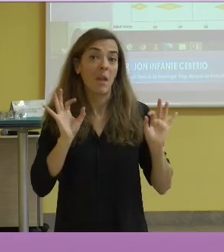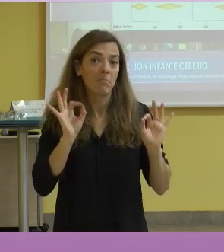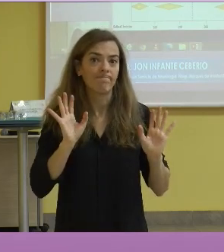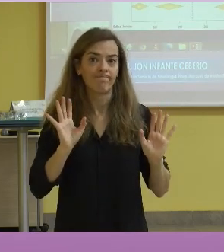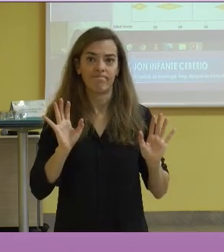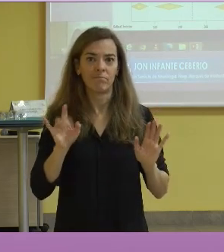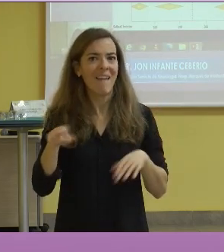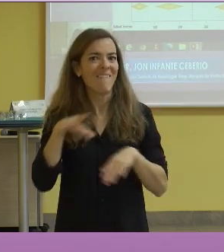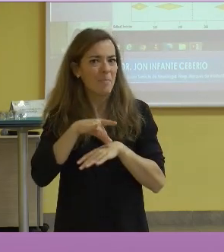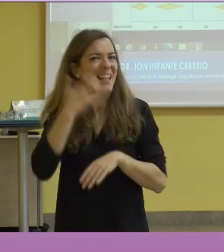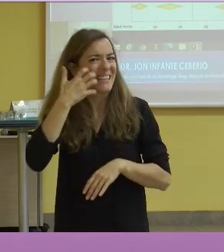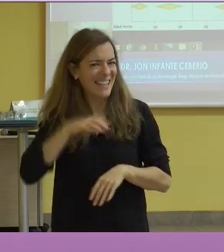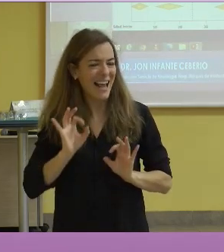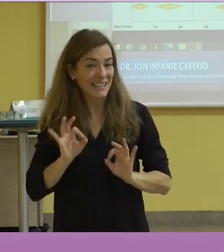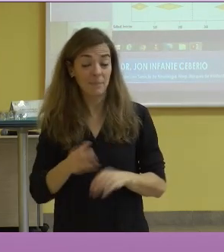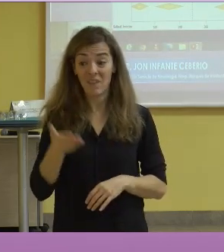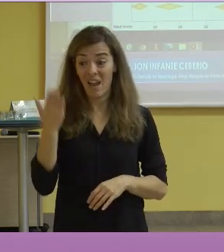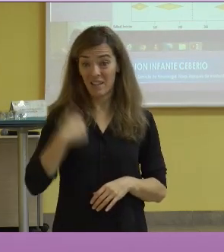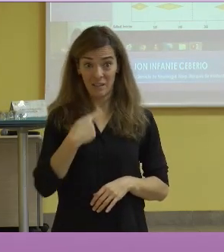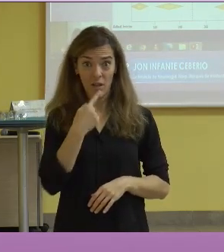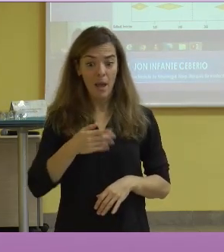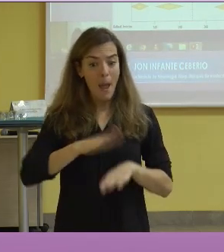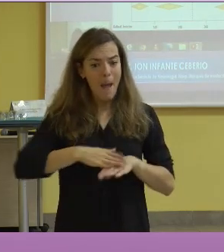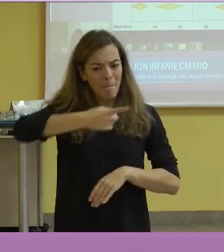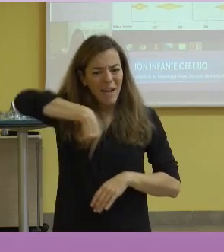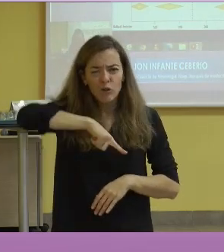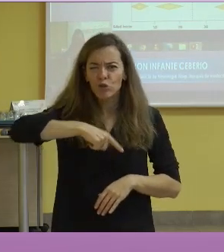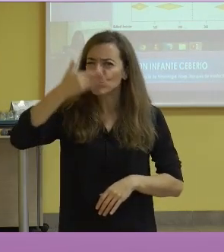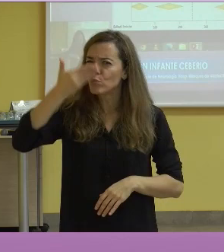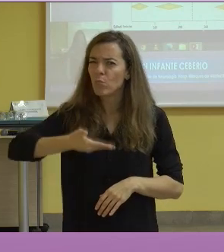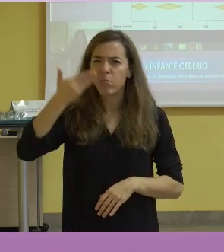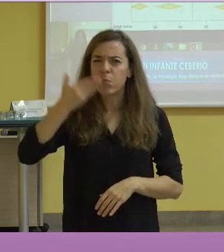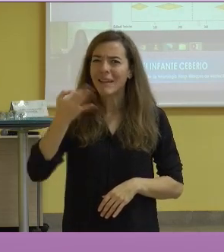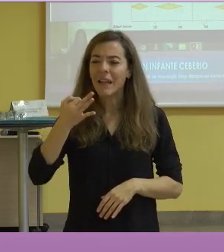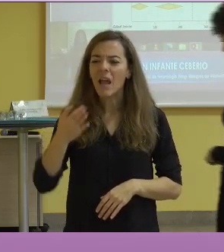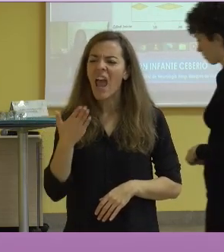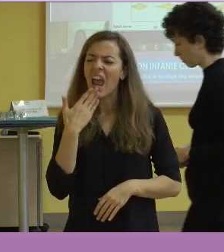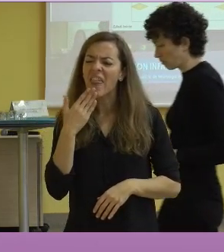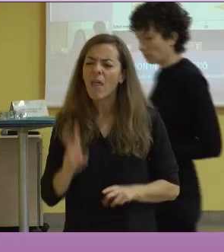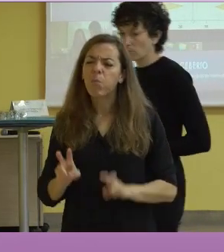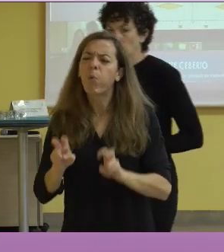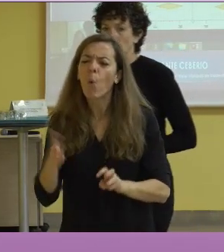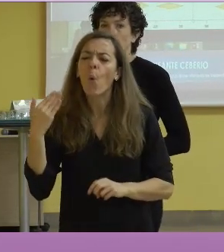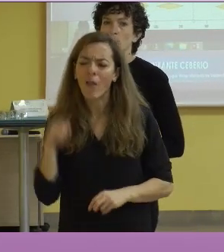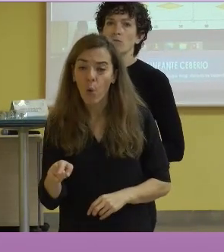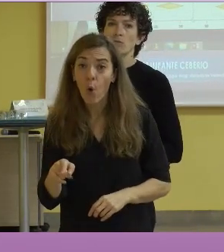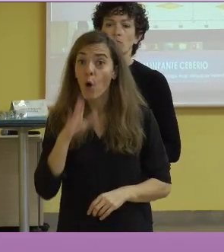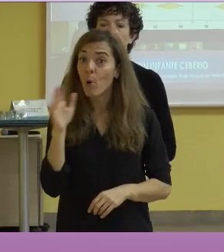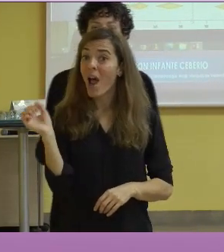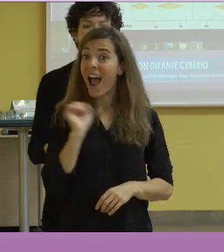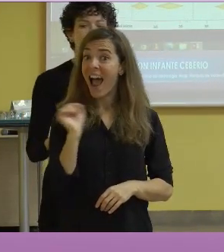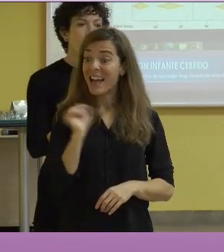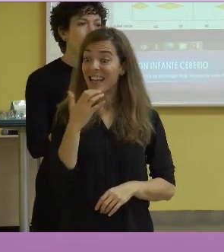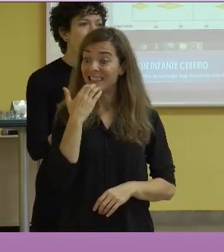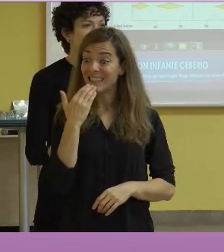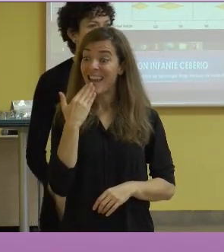enfermedades raras. Decía antes que para nosotros es importante la edad de inicio, ¿no? Porque las ataxias que empiezan